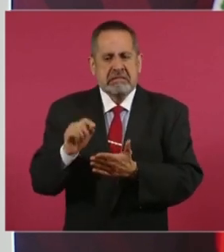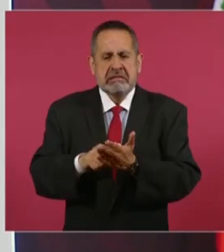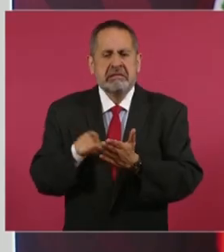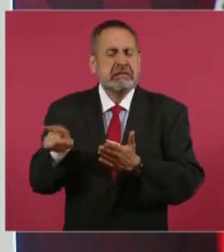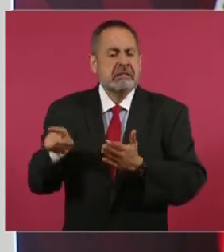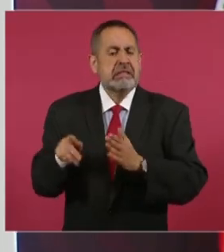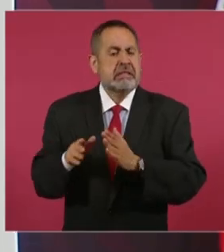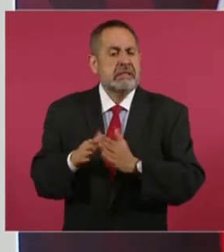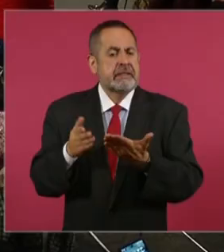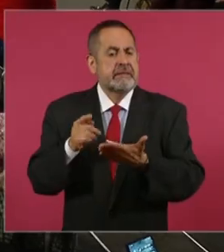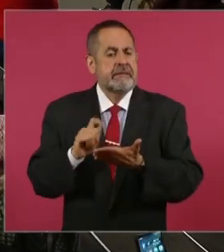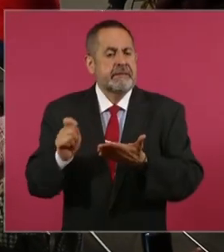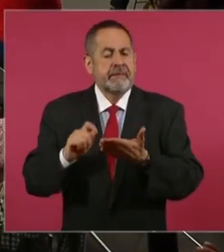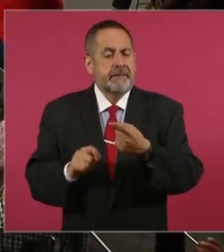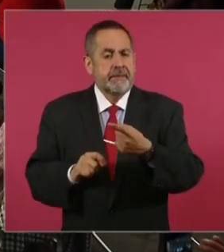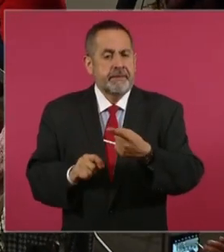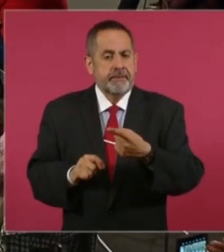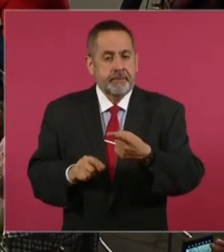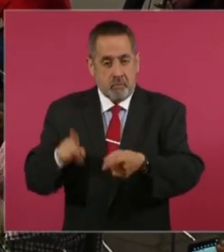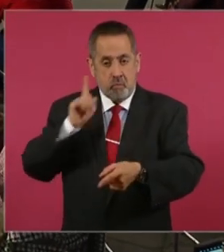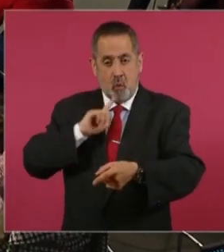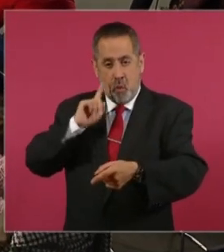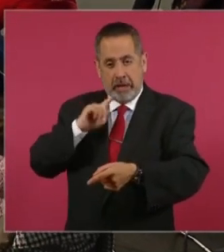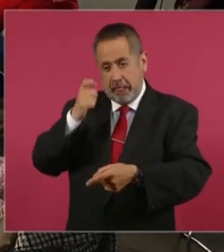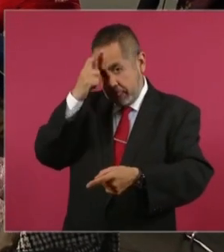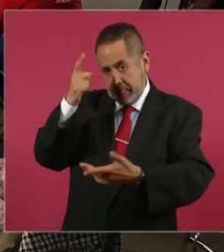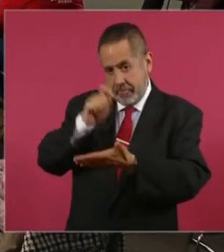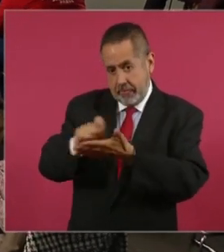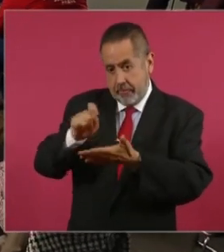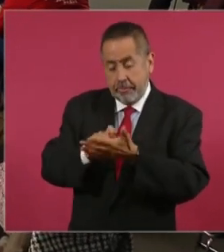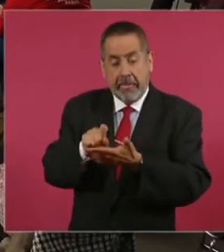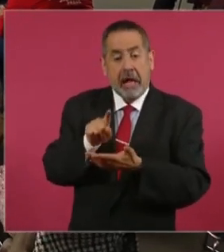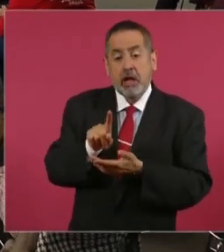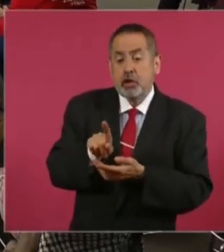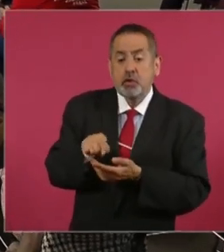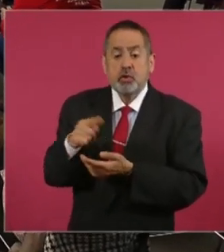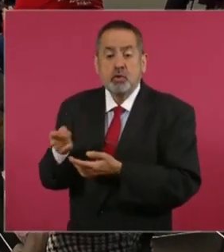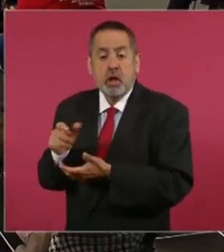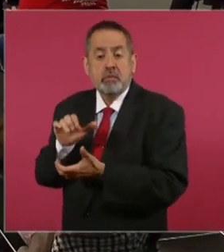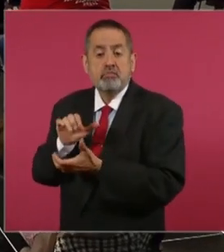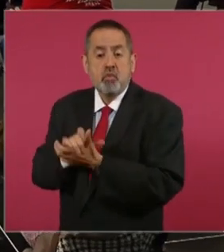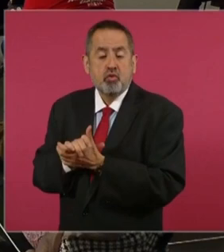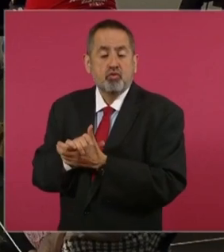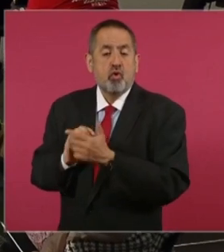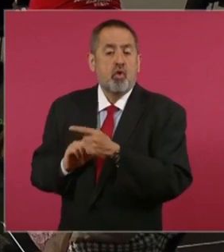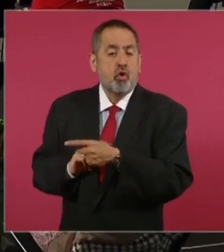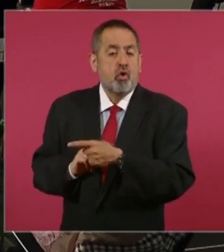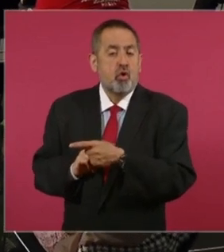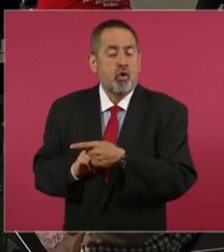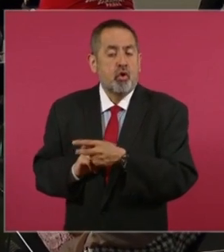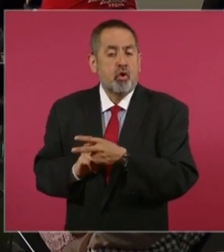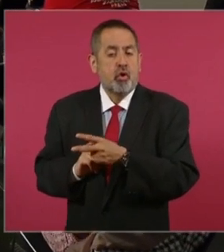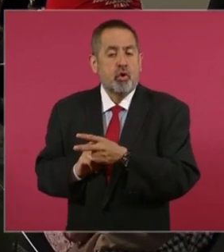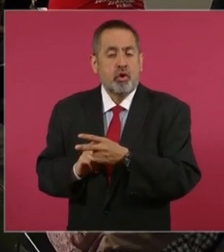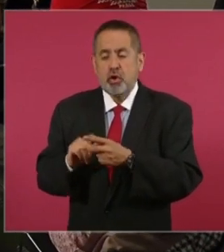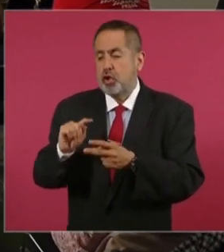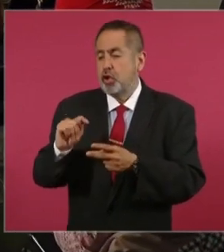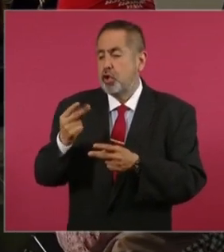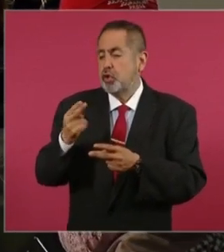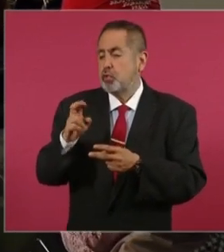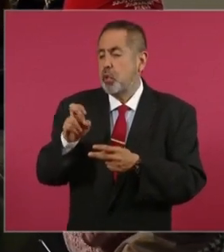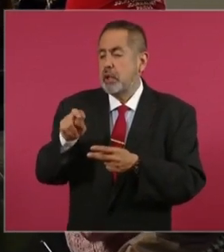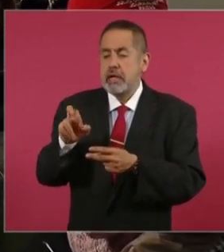compañera fue esposa de Turner